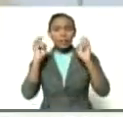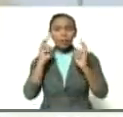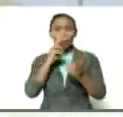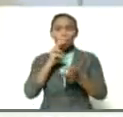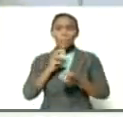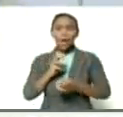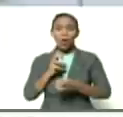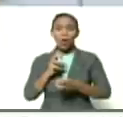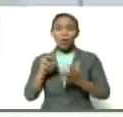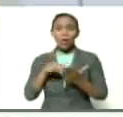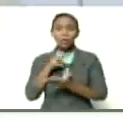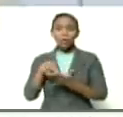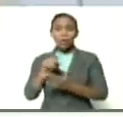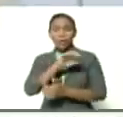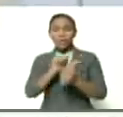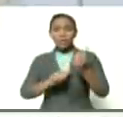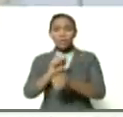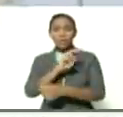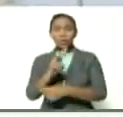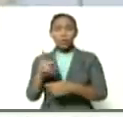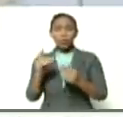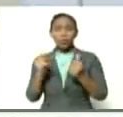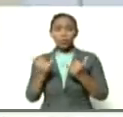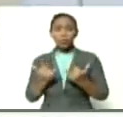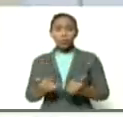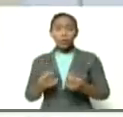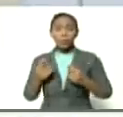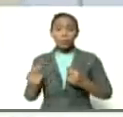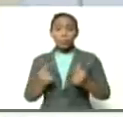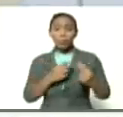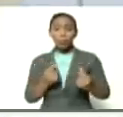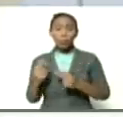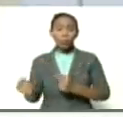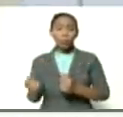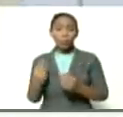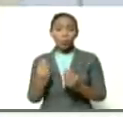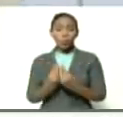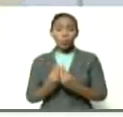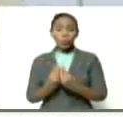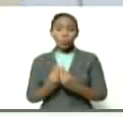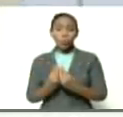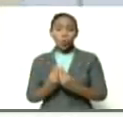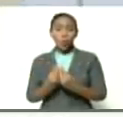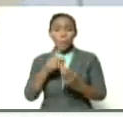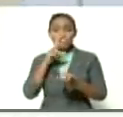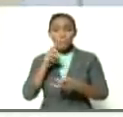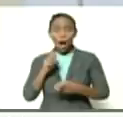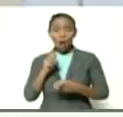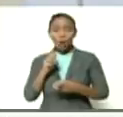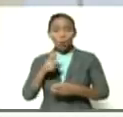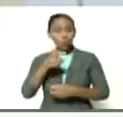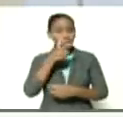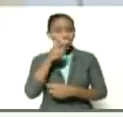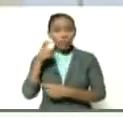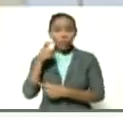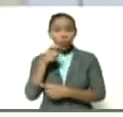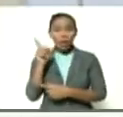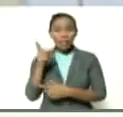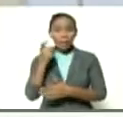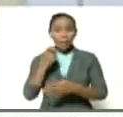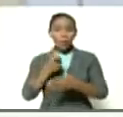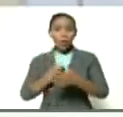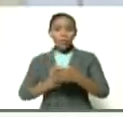nacional. Viceministro, inmediatamente actívese con la SUDEBAN. La primera de ellas es la